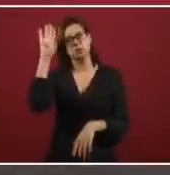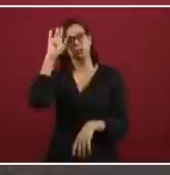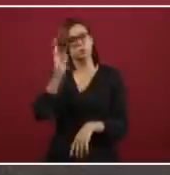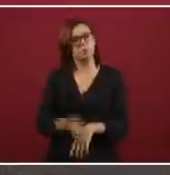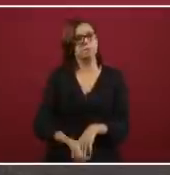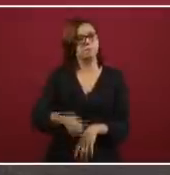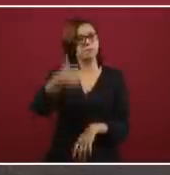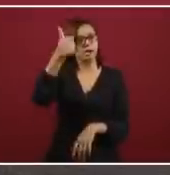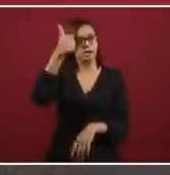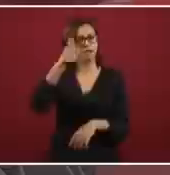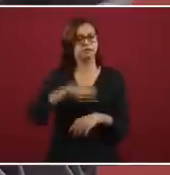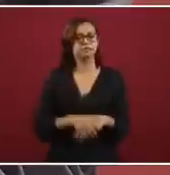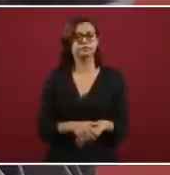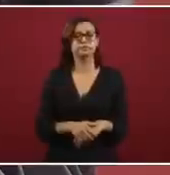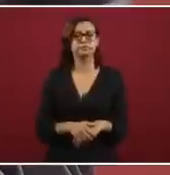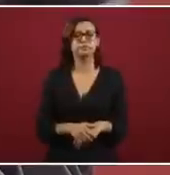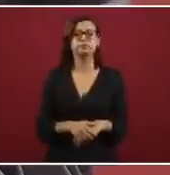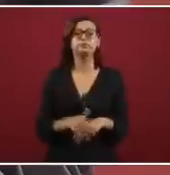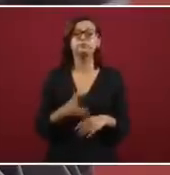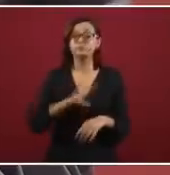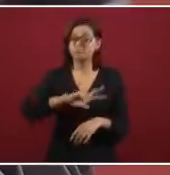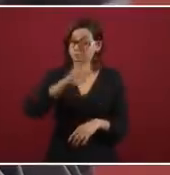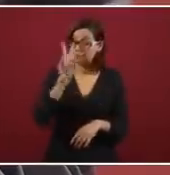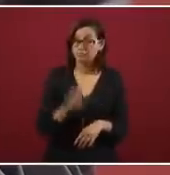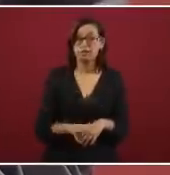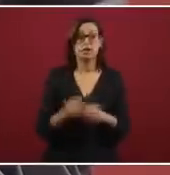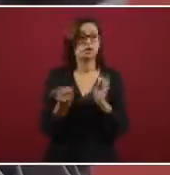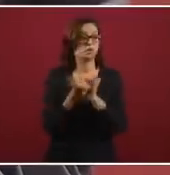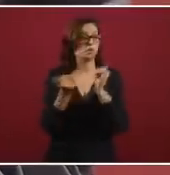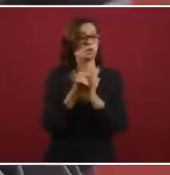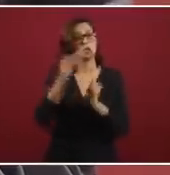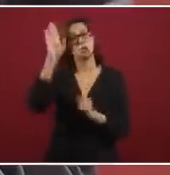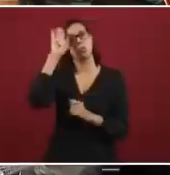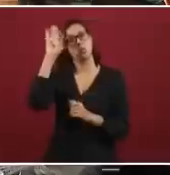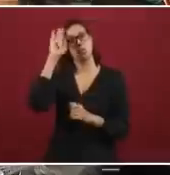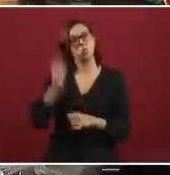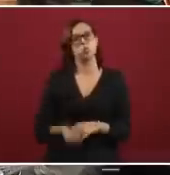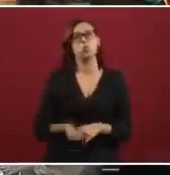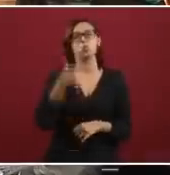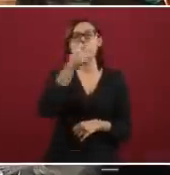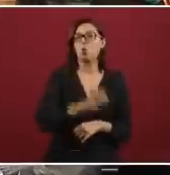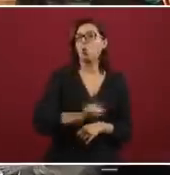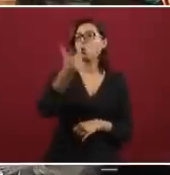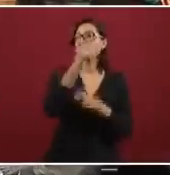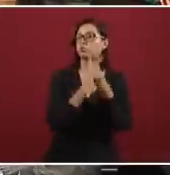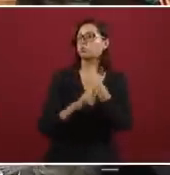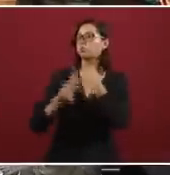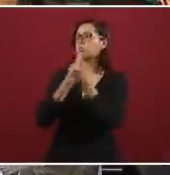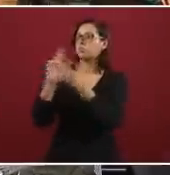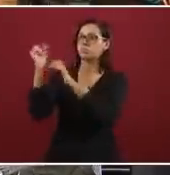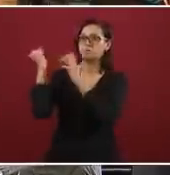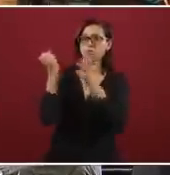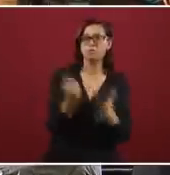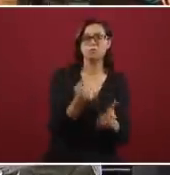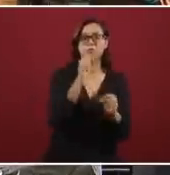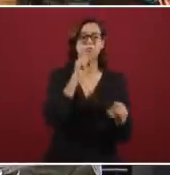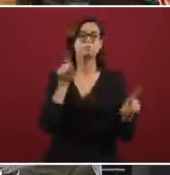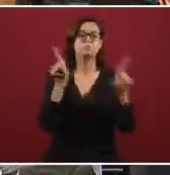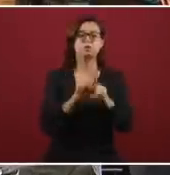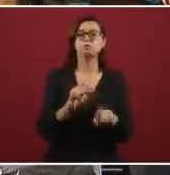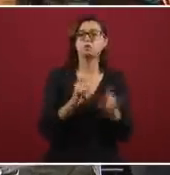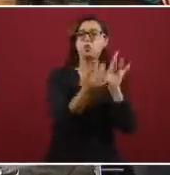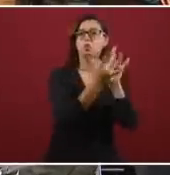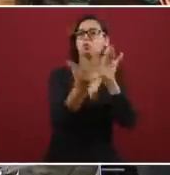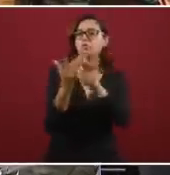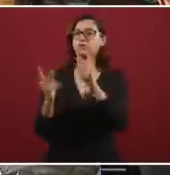historia. Está creciendo como nunca también la inversión extranjera y el comercio exterior. Entonces,